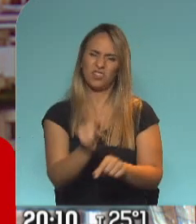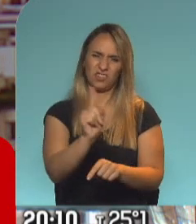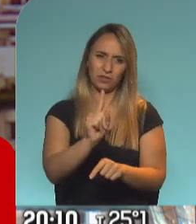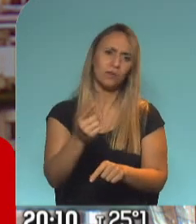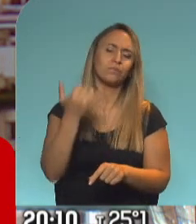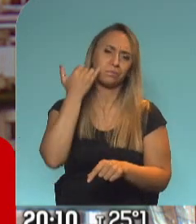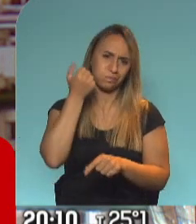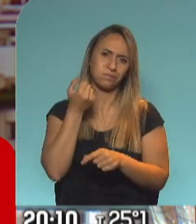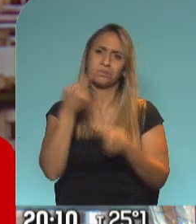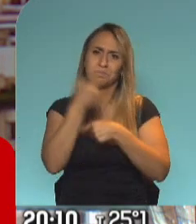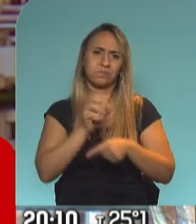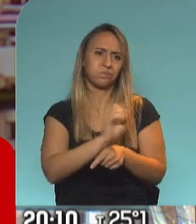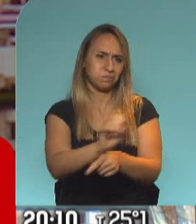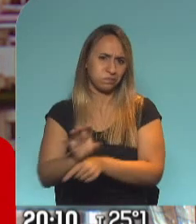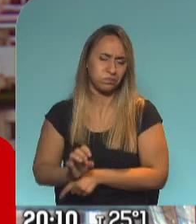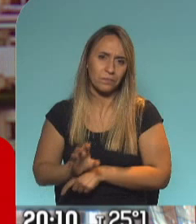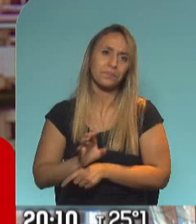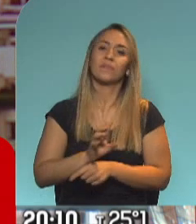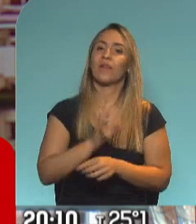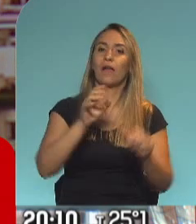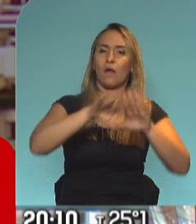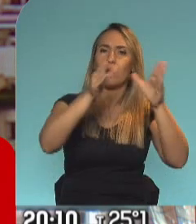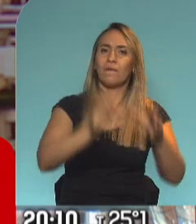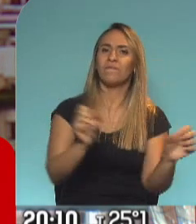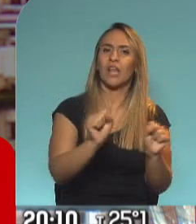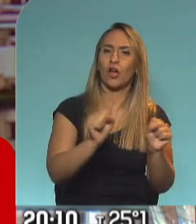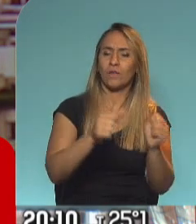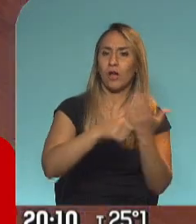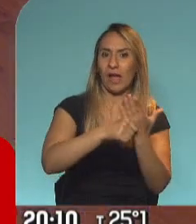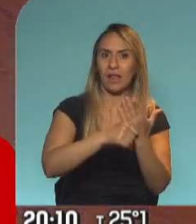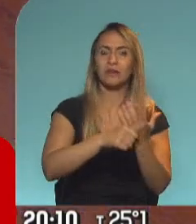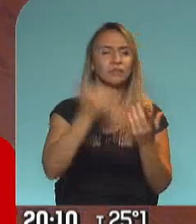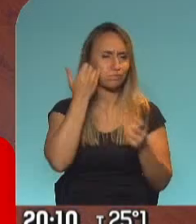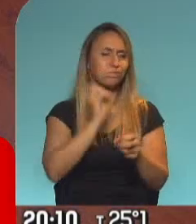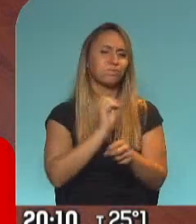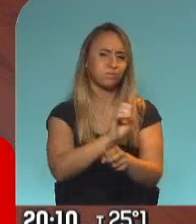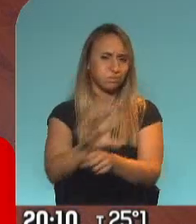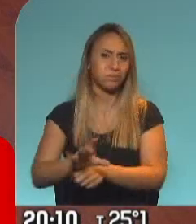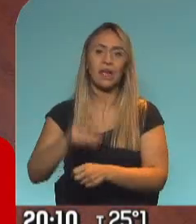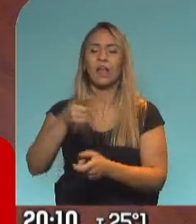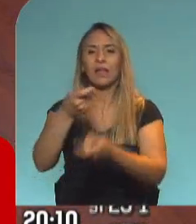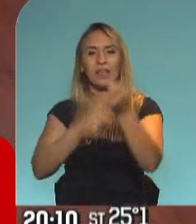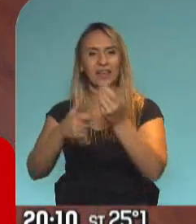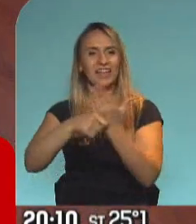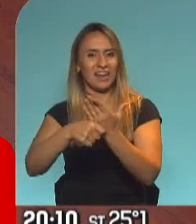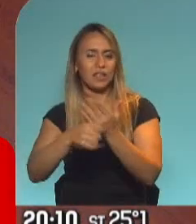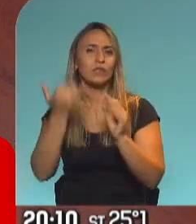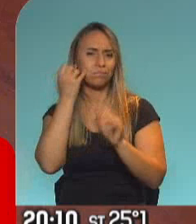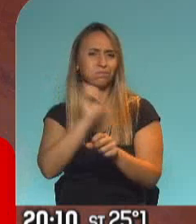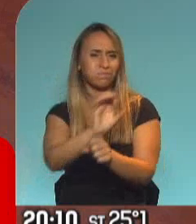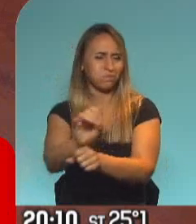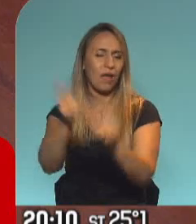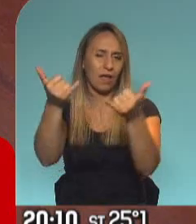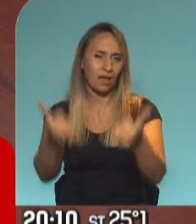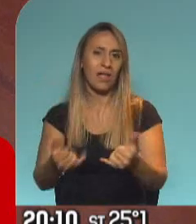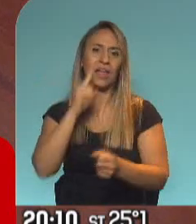entregada, las cámaras de los frigoríficos han hecho las previsiones, las carnicerías también, la